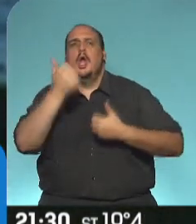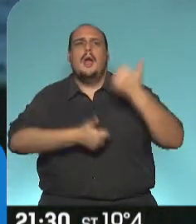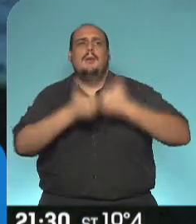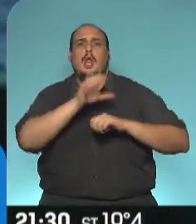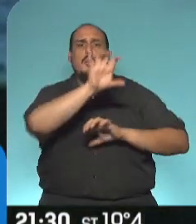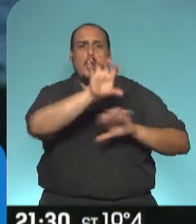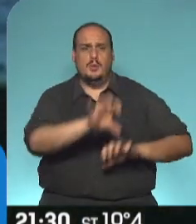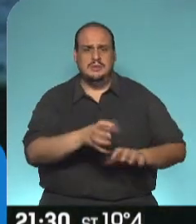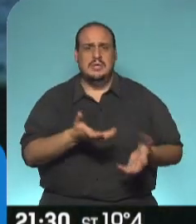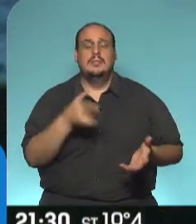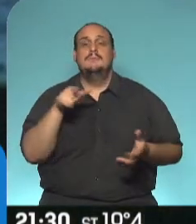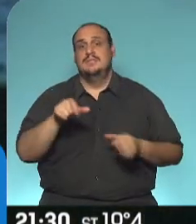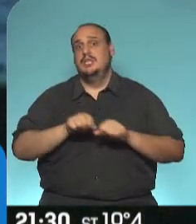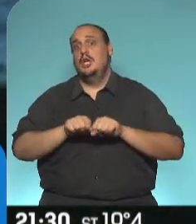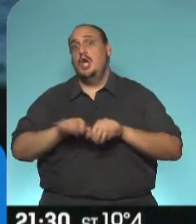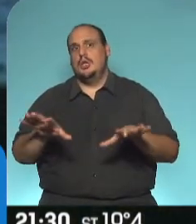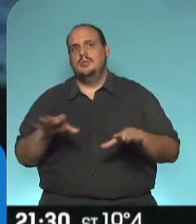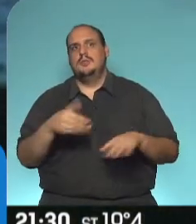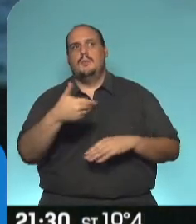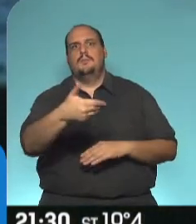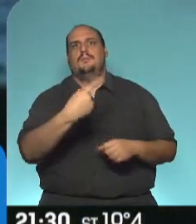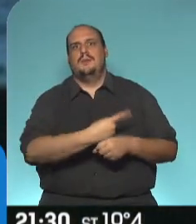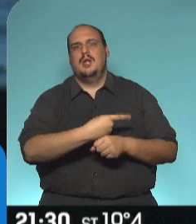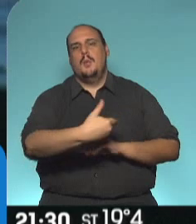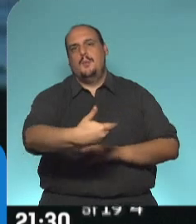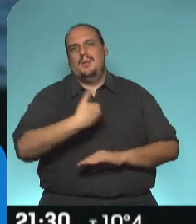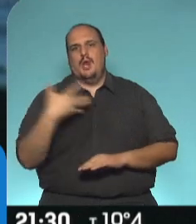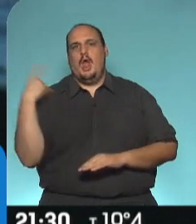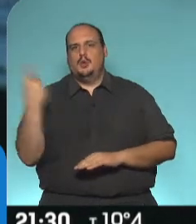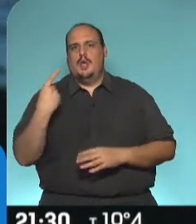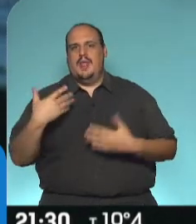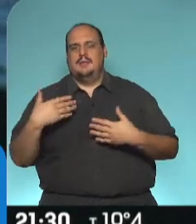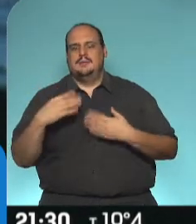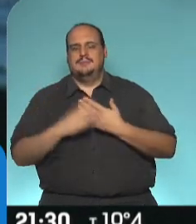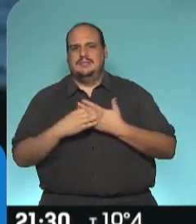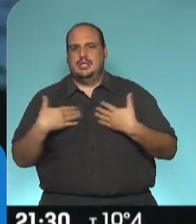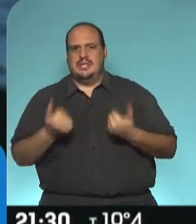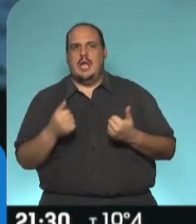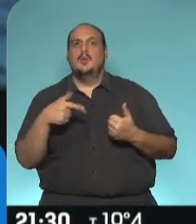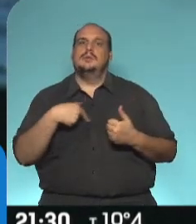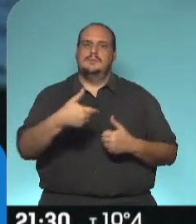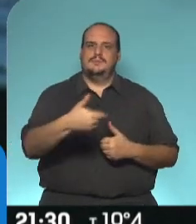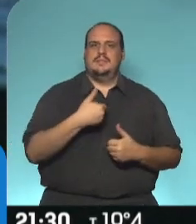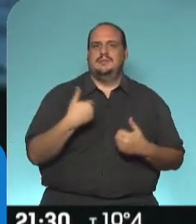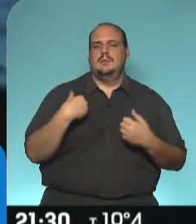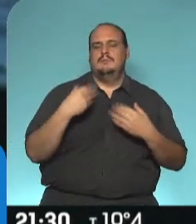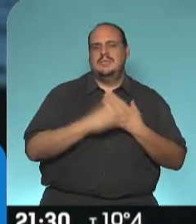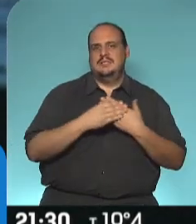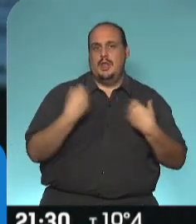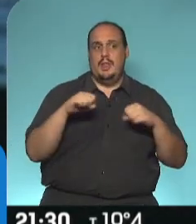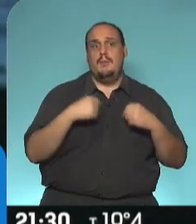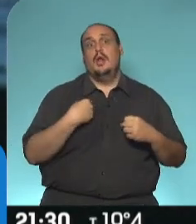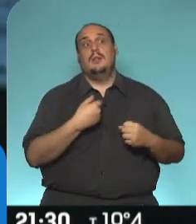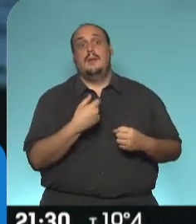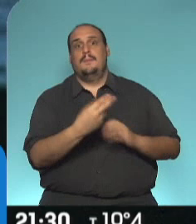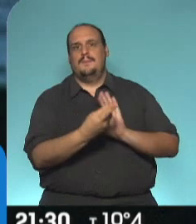provincia por supuesto que en este contexto tiene que pedir tiene que pedir el ok de la autoridad sanitaria y de nuestro ministerio pero pero eso lo que